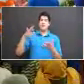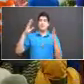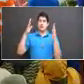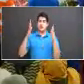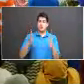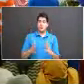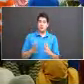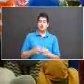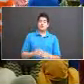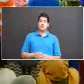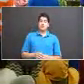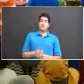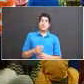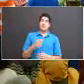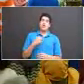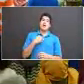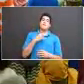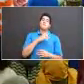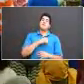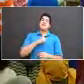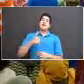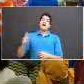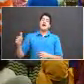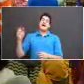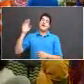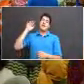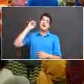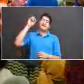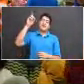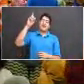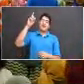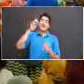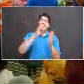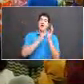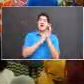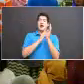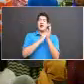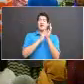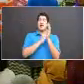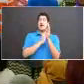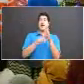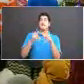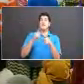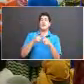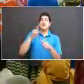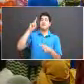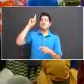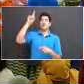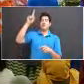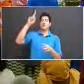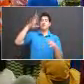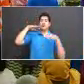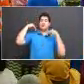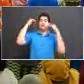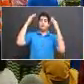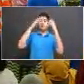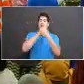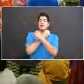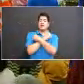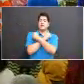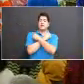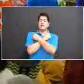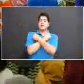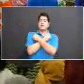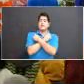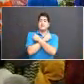Soy glorioso, mi alma te alaba por tu. Sé que hay gente